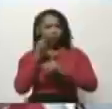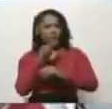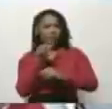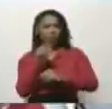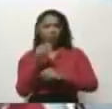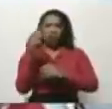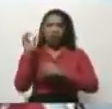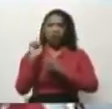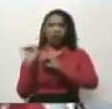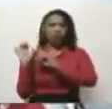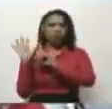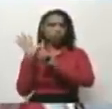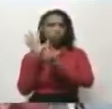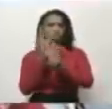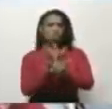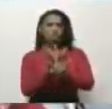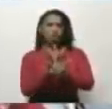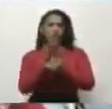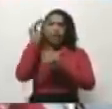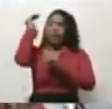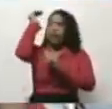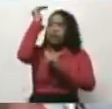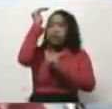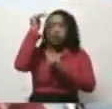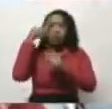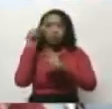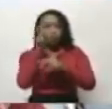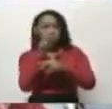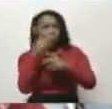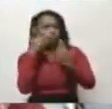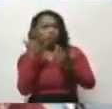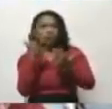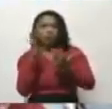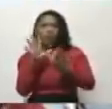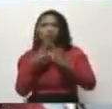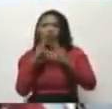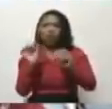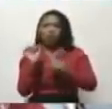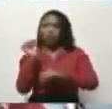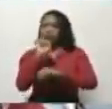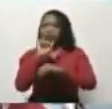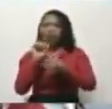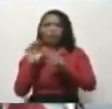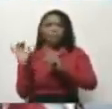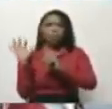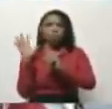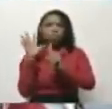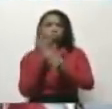escolta y más escolta, y escoltas en el techo y escoltas en la guantera del carro.